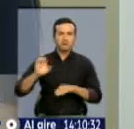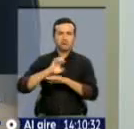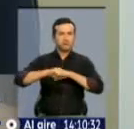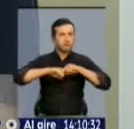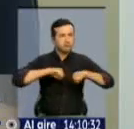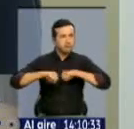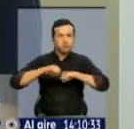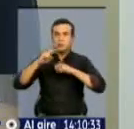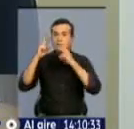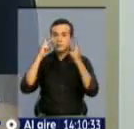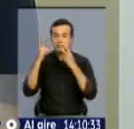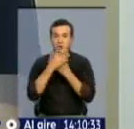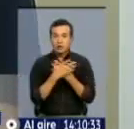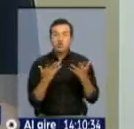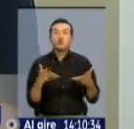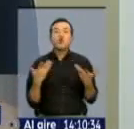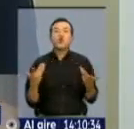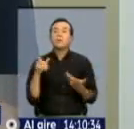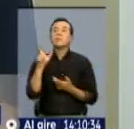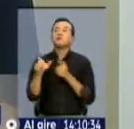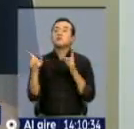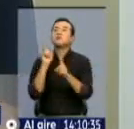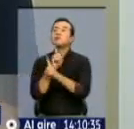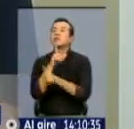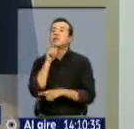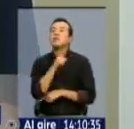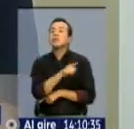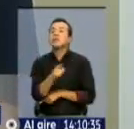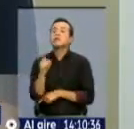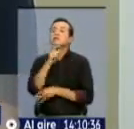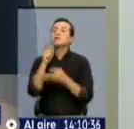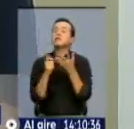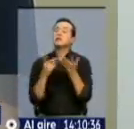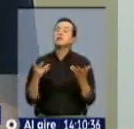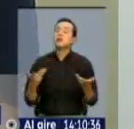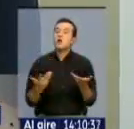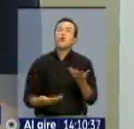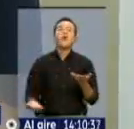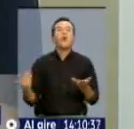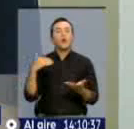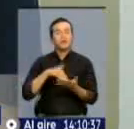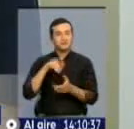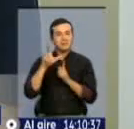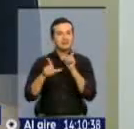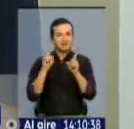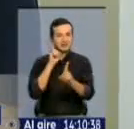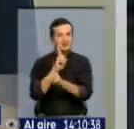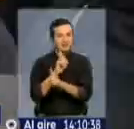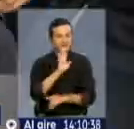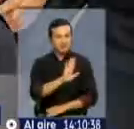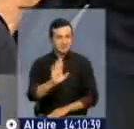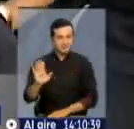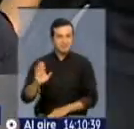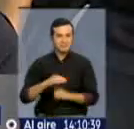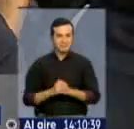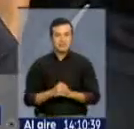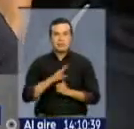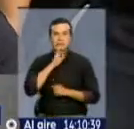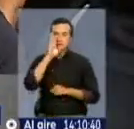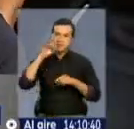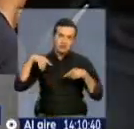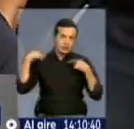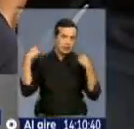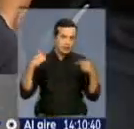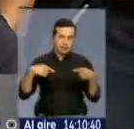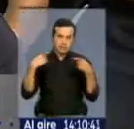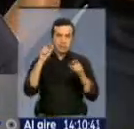Vamos a identificar, saber dónde están, quiénes son, qué necesitan nuevamente las personas con discapacidad. Nosotros cada día pues